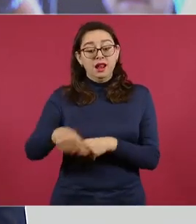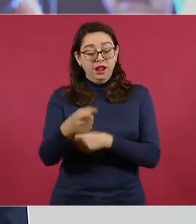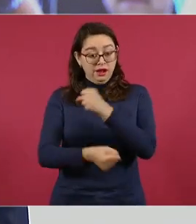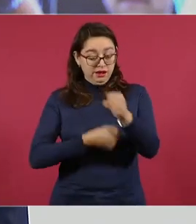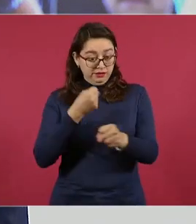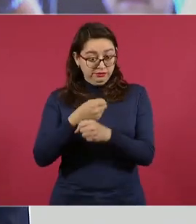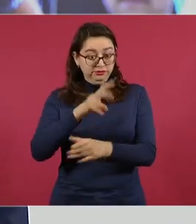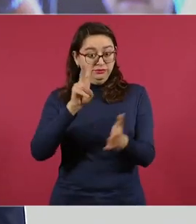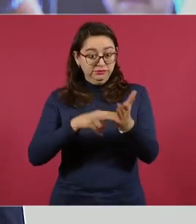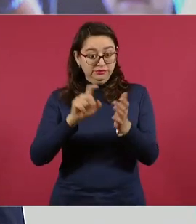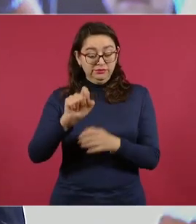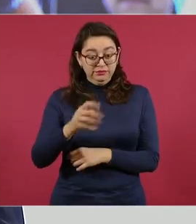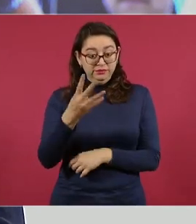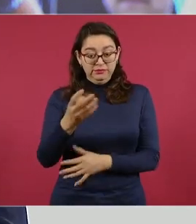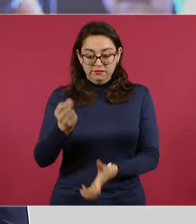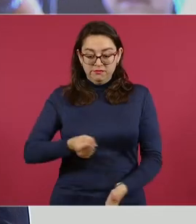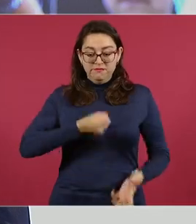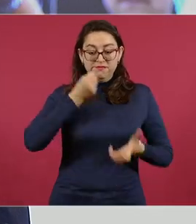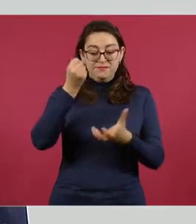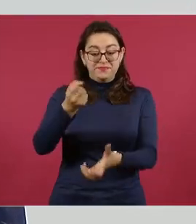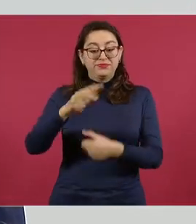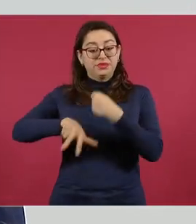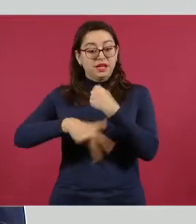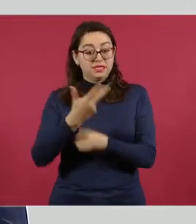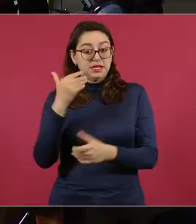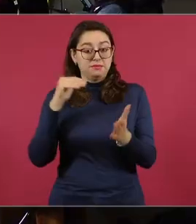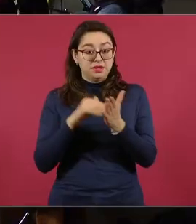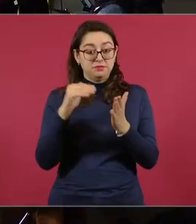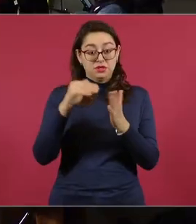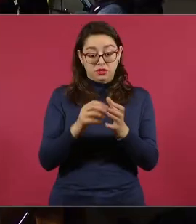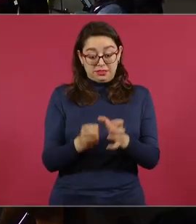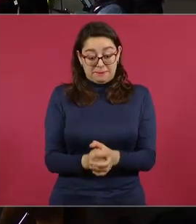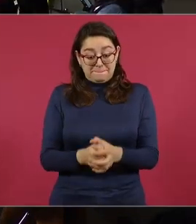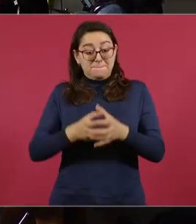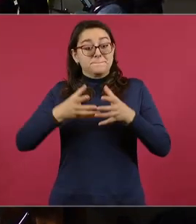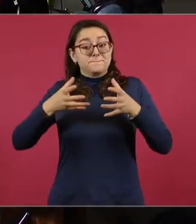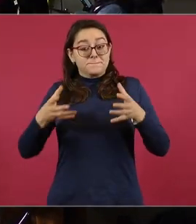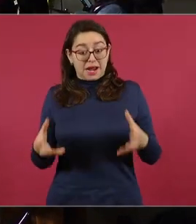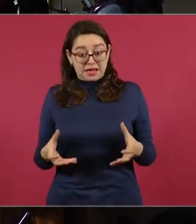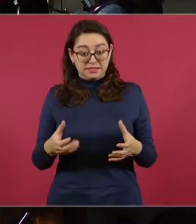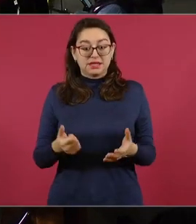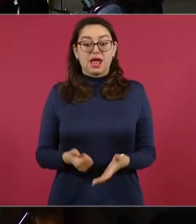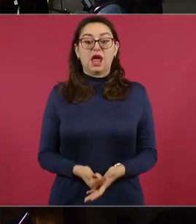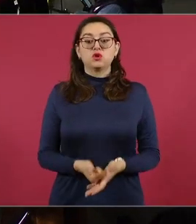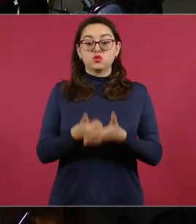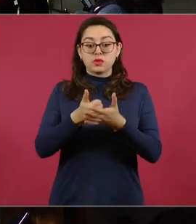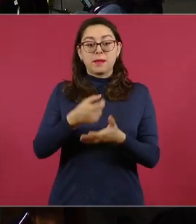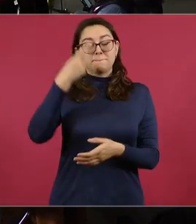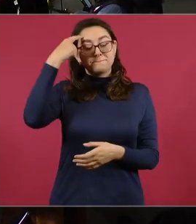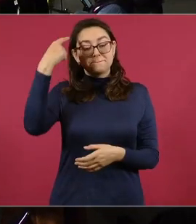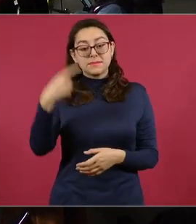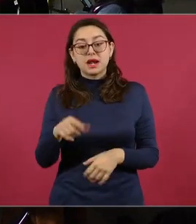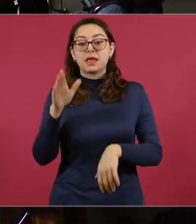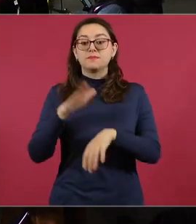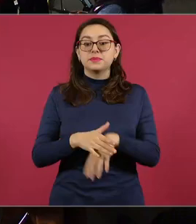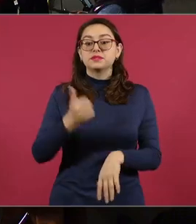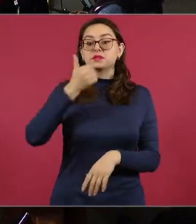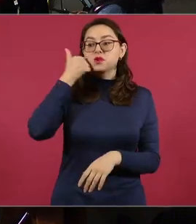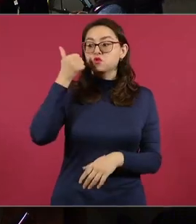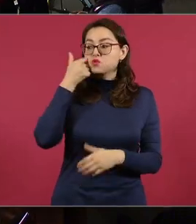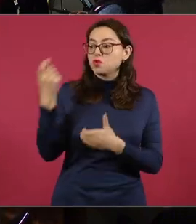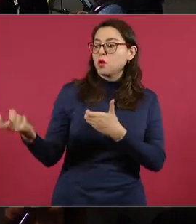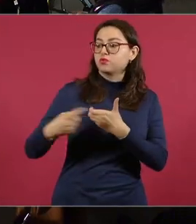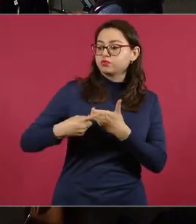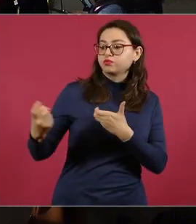ampliación presupuestal de poco más de 13.000 millones de pesos, que nos va a ayudar a ampliar nuestra cobertura. Vamos a